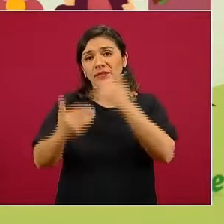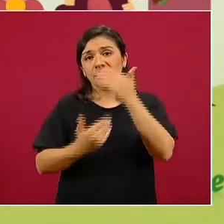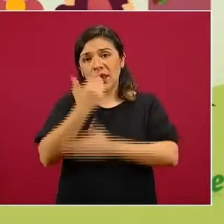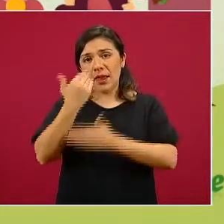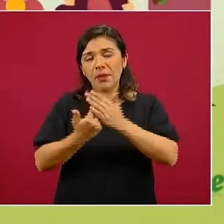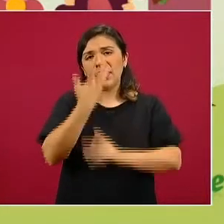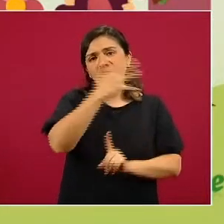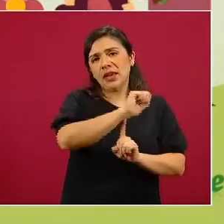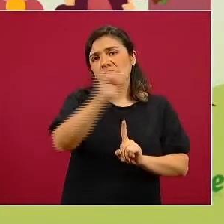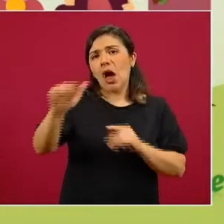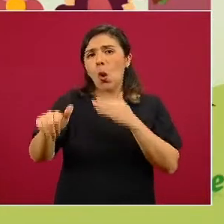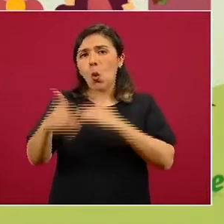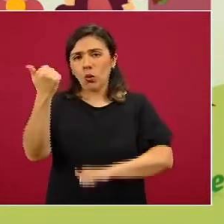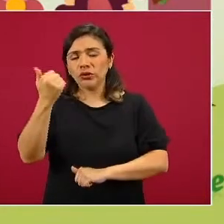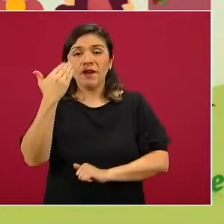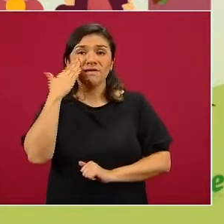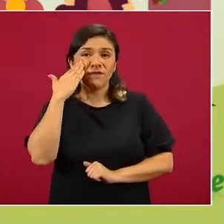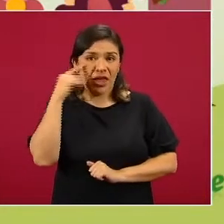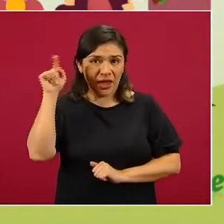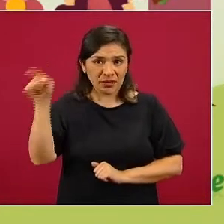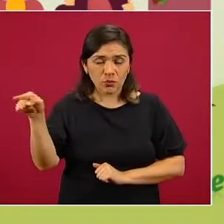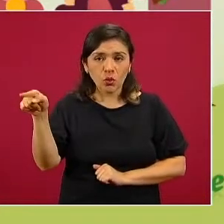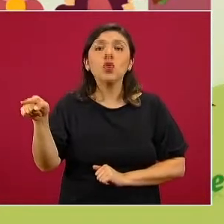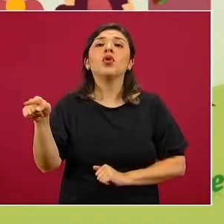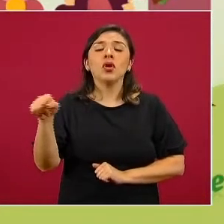mañana, de 10 a 11, en Facebook Live,